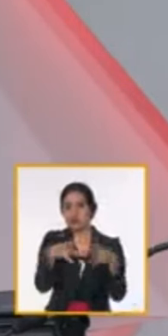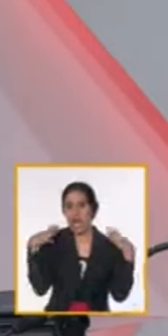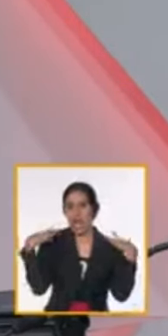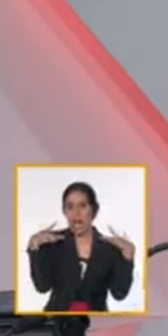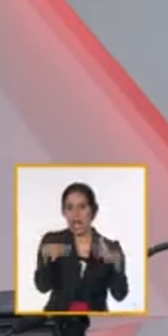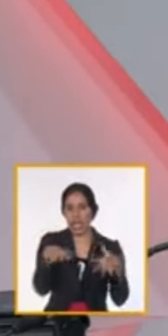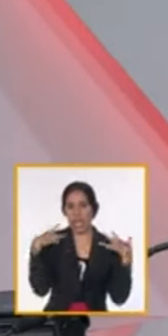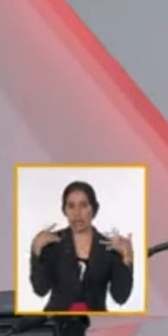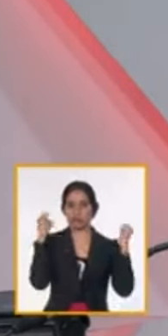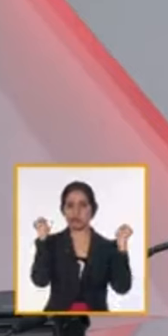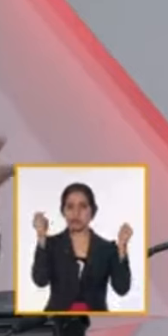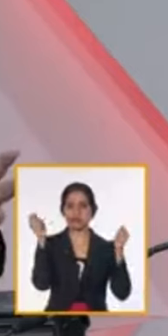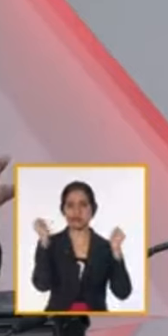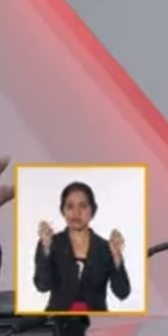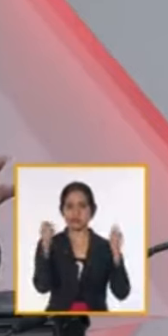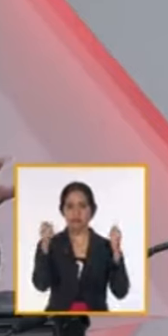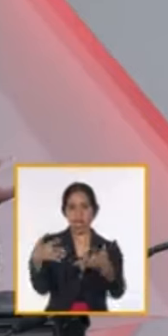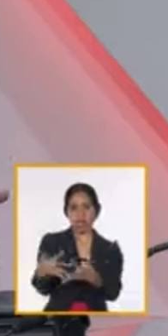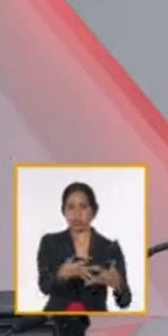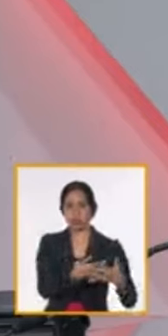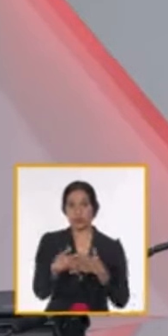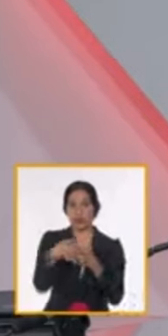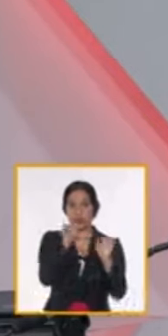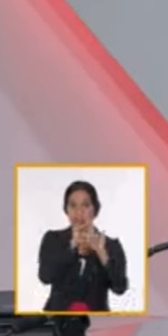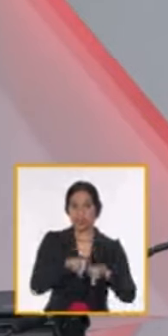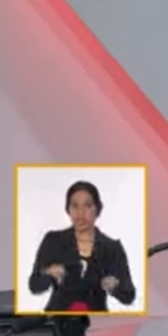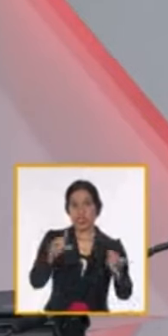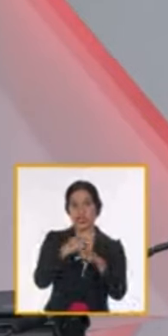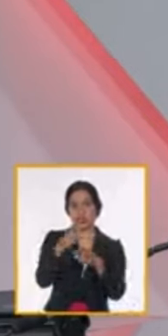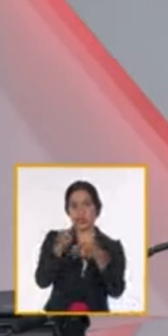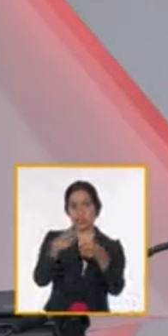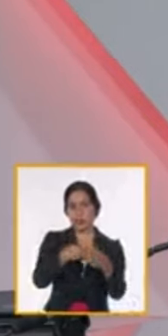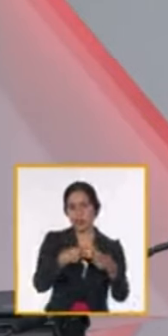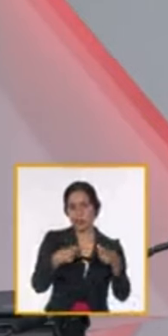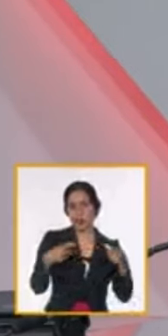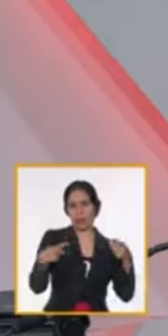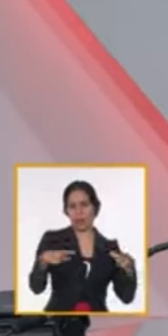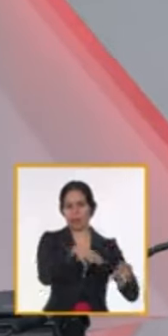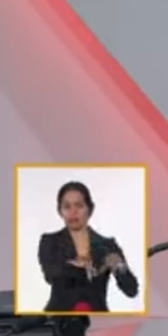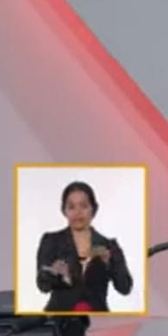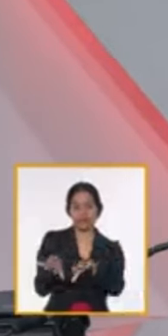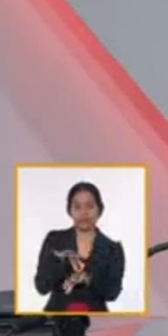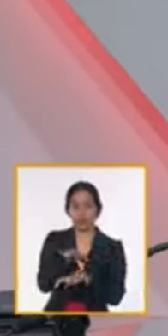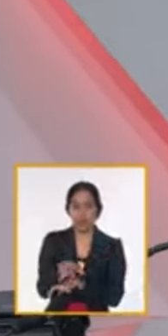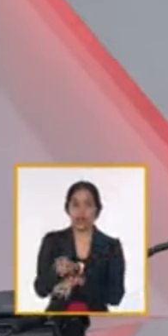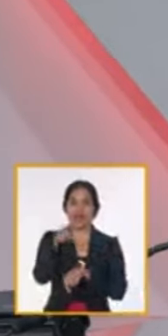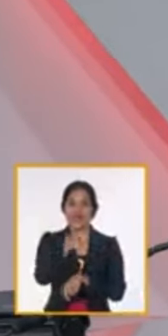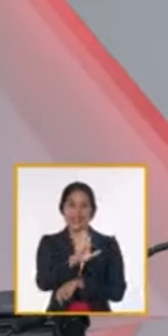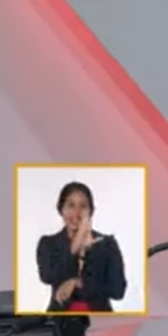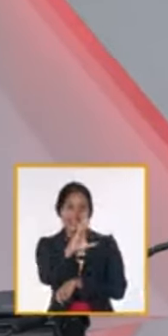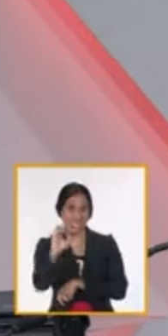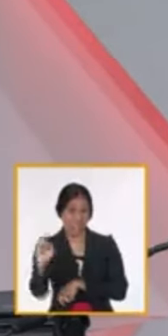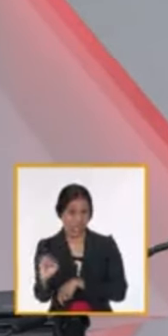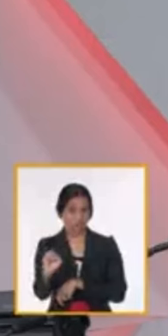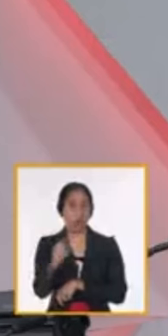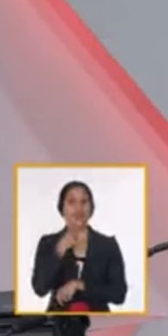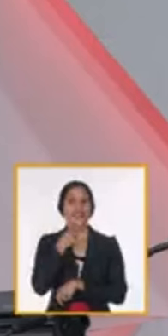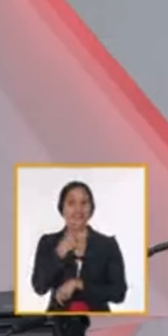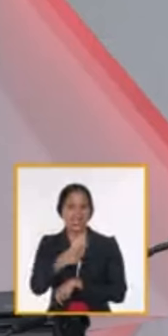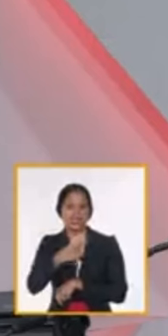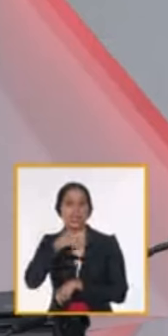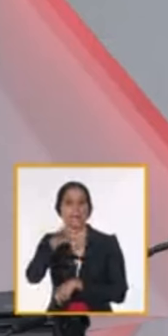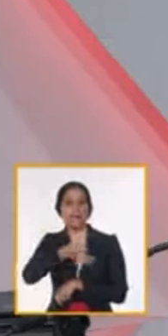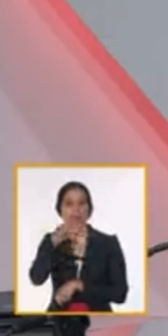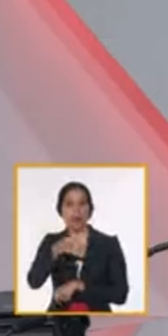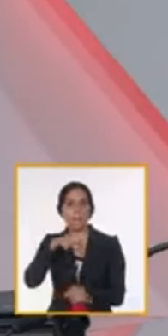de los Estados Unidos, que se extendió a varios estados de la Unión, y que de esos 500 detenidos de los que hablaba llegó a casi